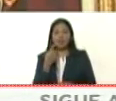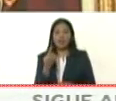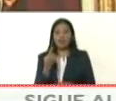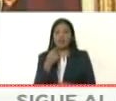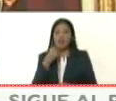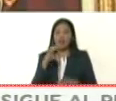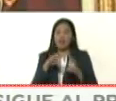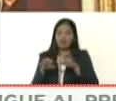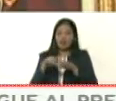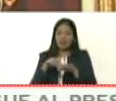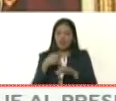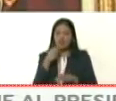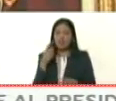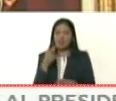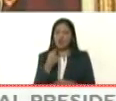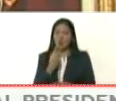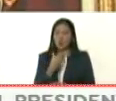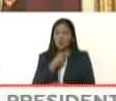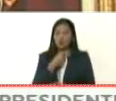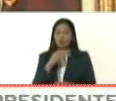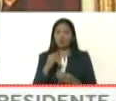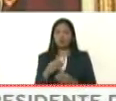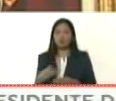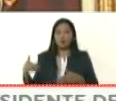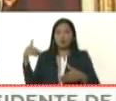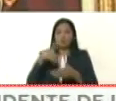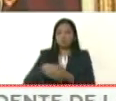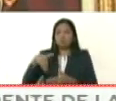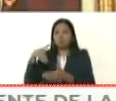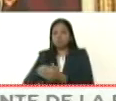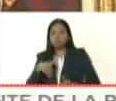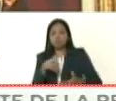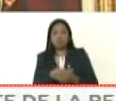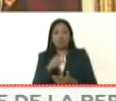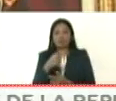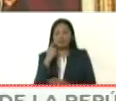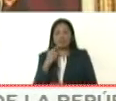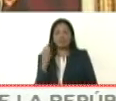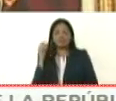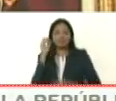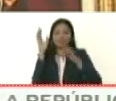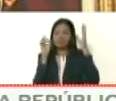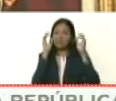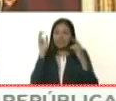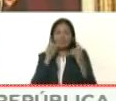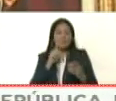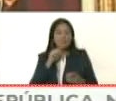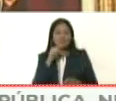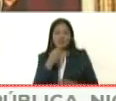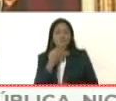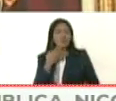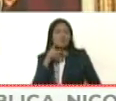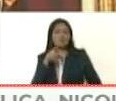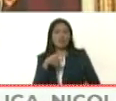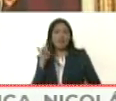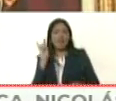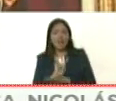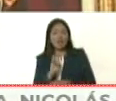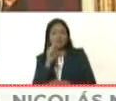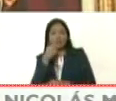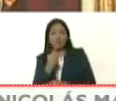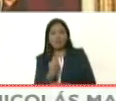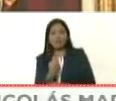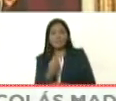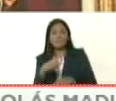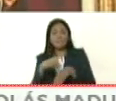engañar, los han embaucado en varios golpes de Estado. Mentirosos, engañadores. No solo son engañadores, ministro